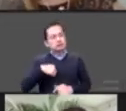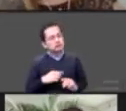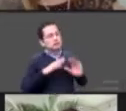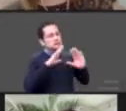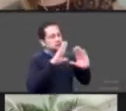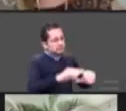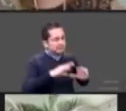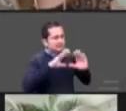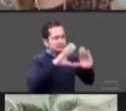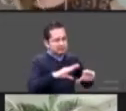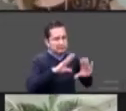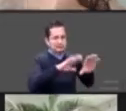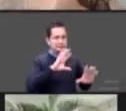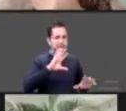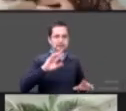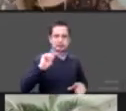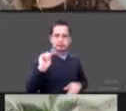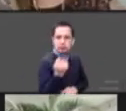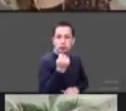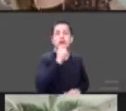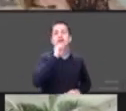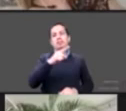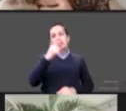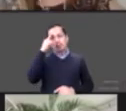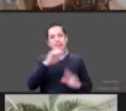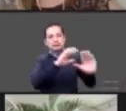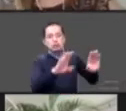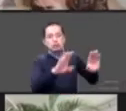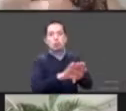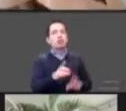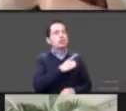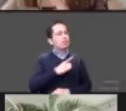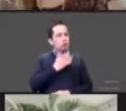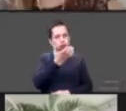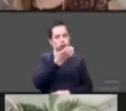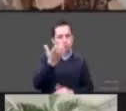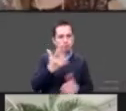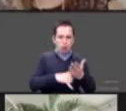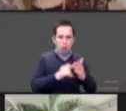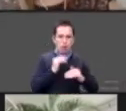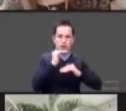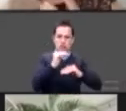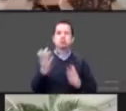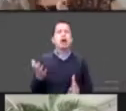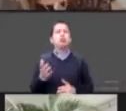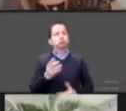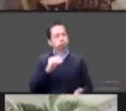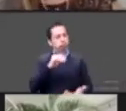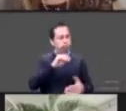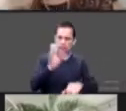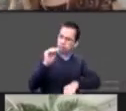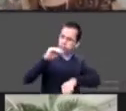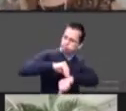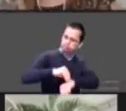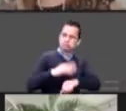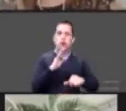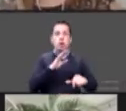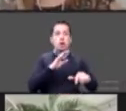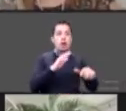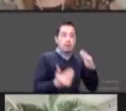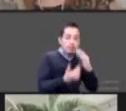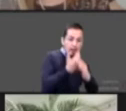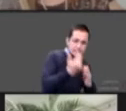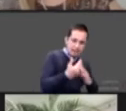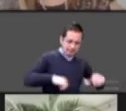entonces tenían sesiones por la mañana, luego por la tarde, una actividad y otra por la tarde, de modo tal que se fueran